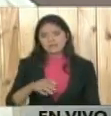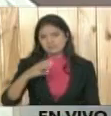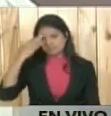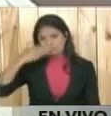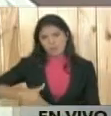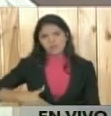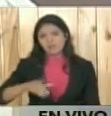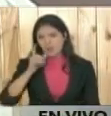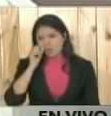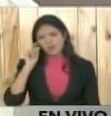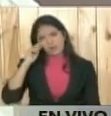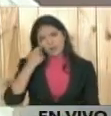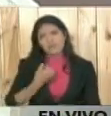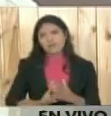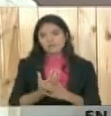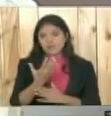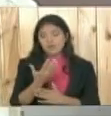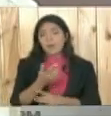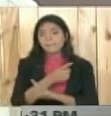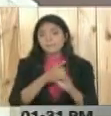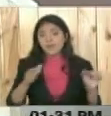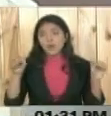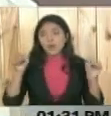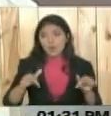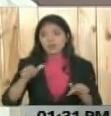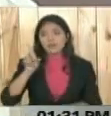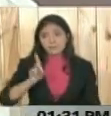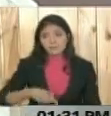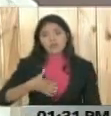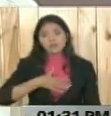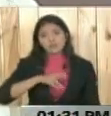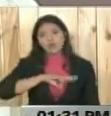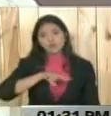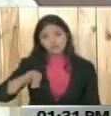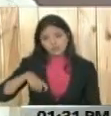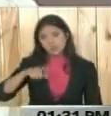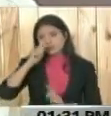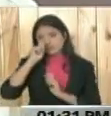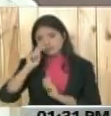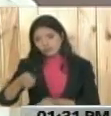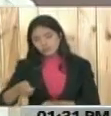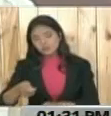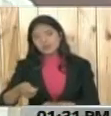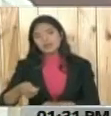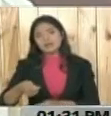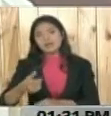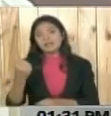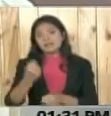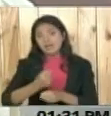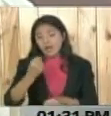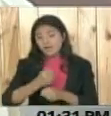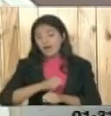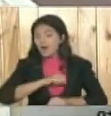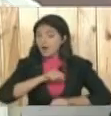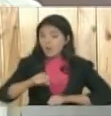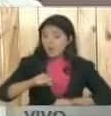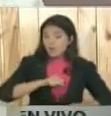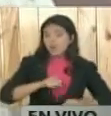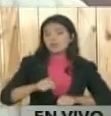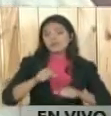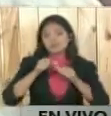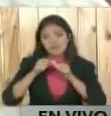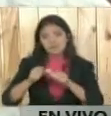es que también en este día nosotros reconocemos el legado de Carlos y estamos